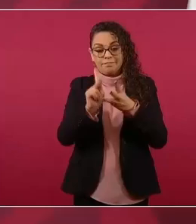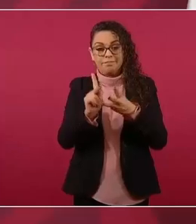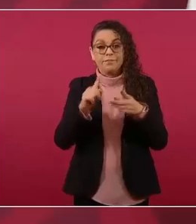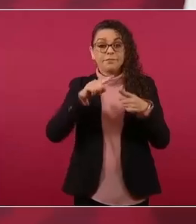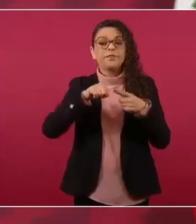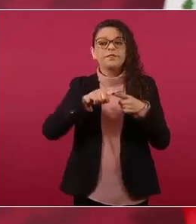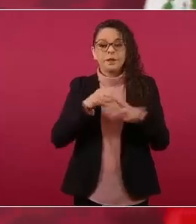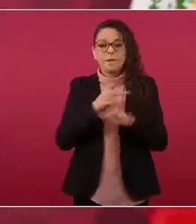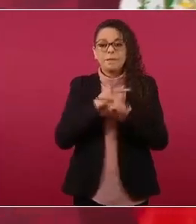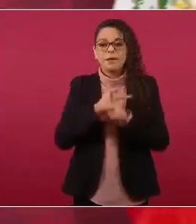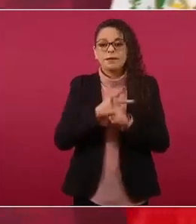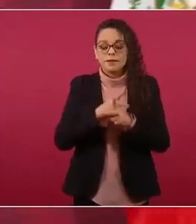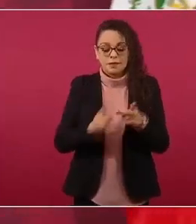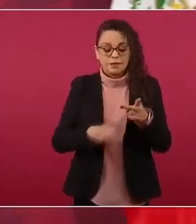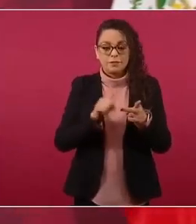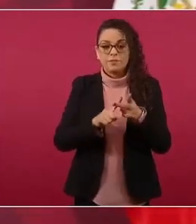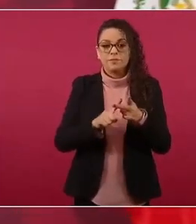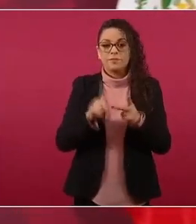prudencia